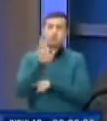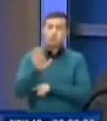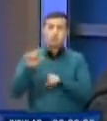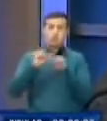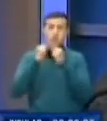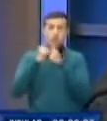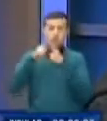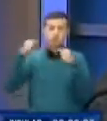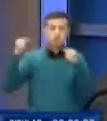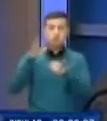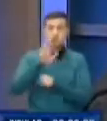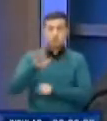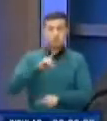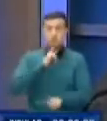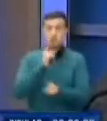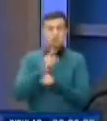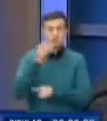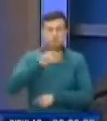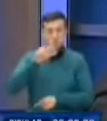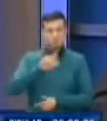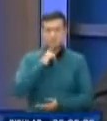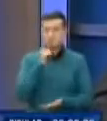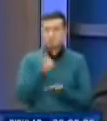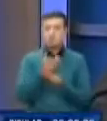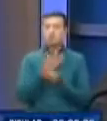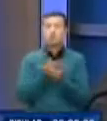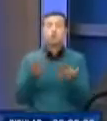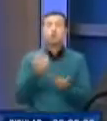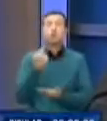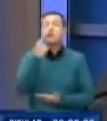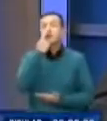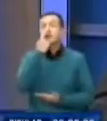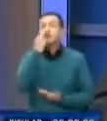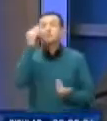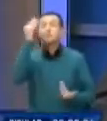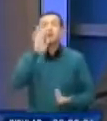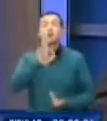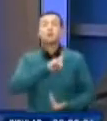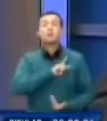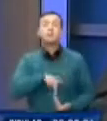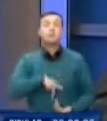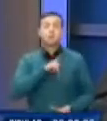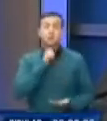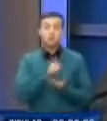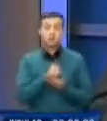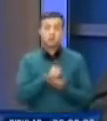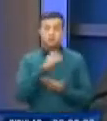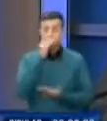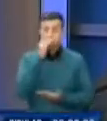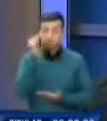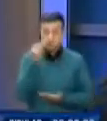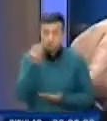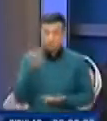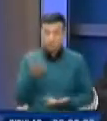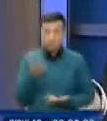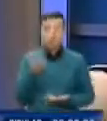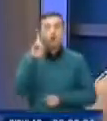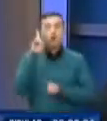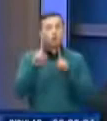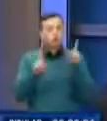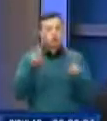personas que están dedicados legítimamente a hacer vida política y lo que no es legítimo es que quieran en la